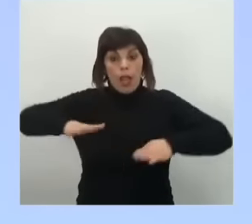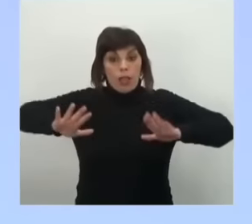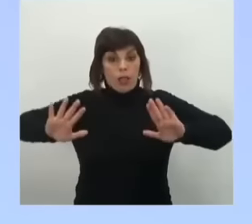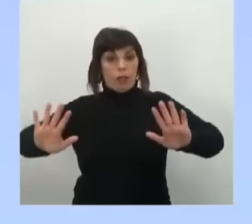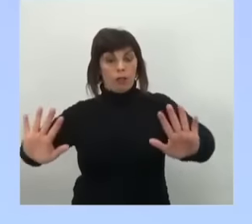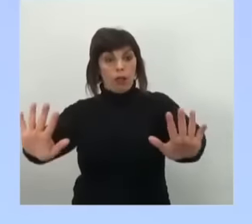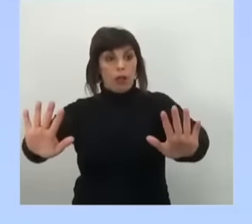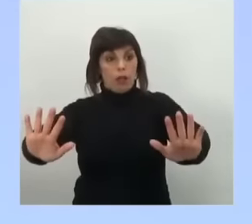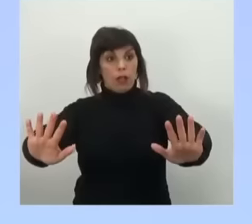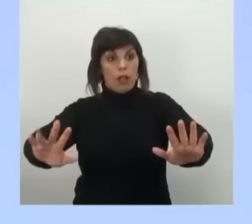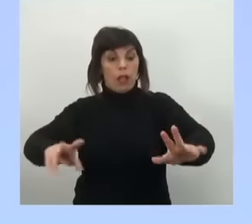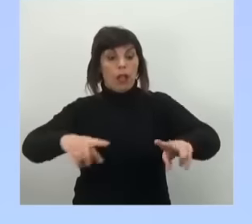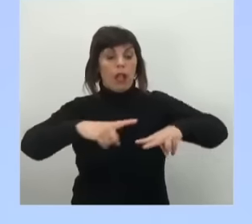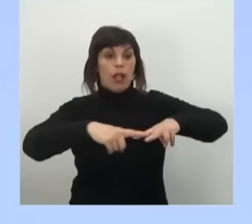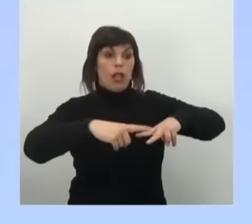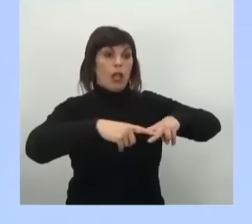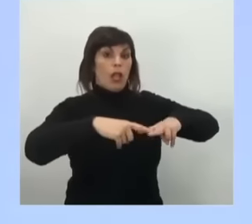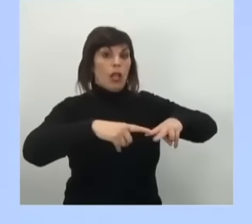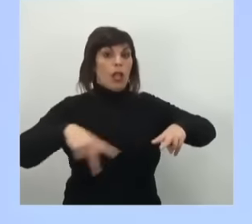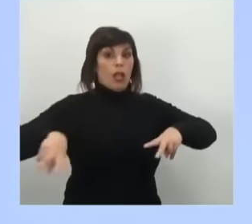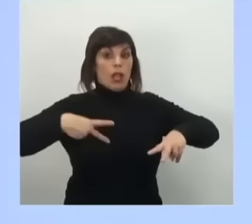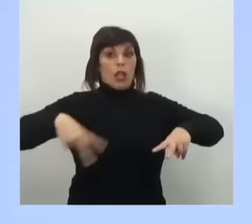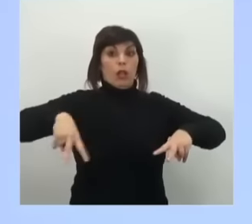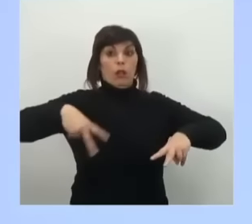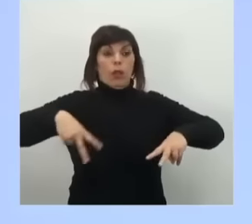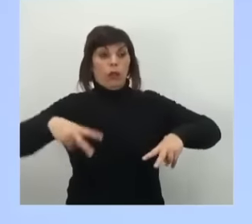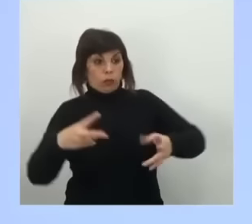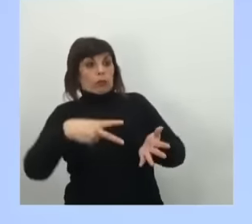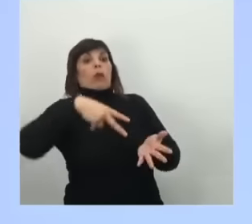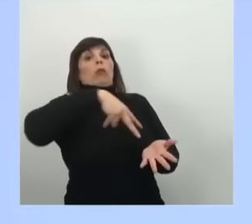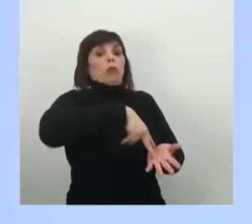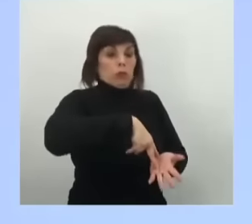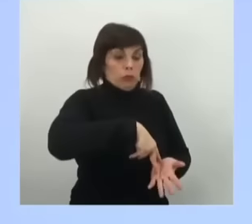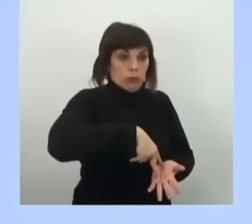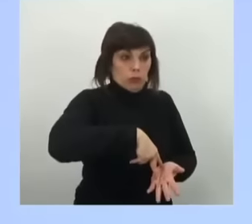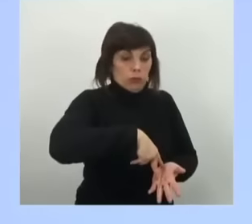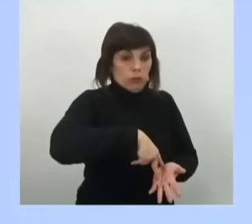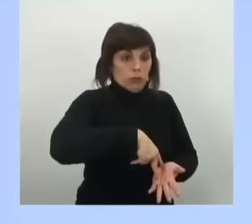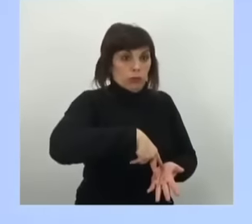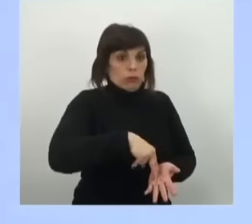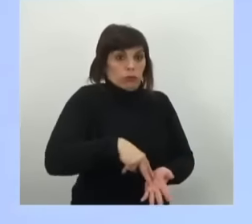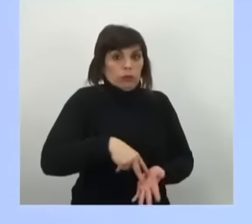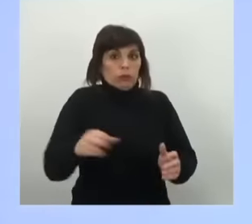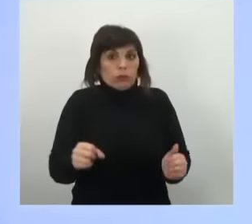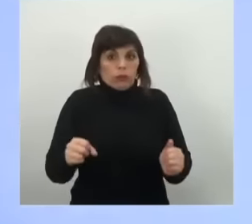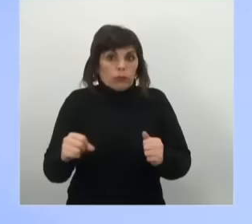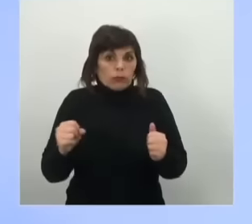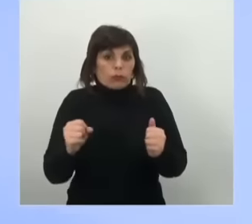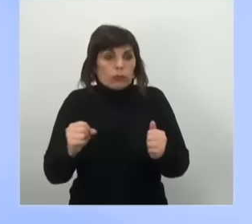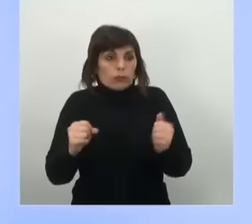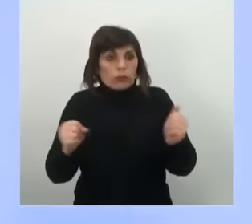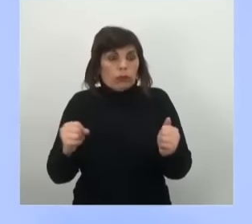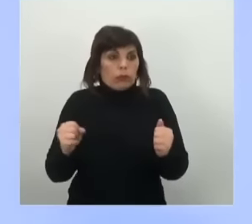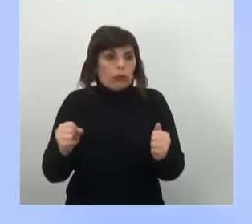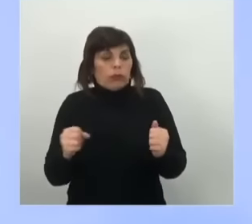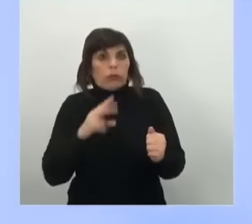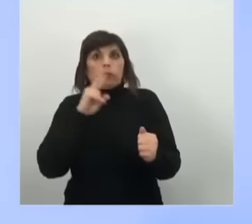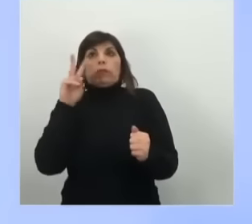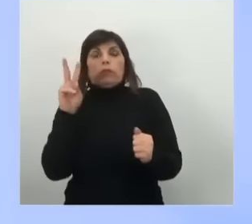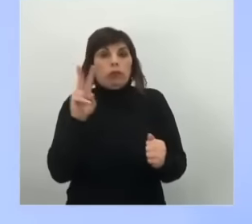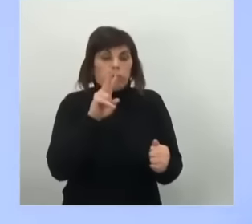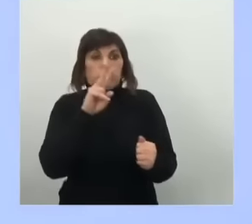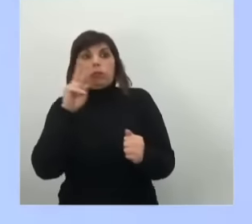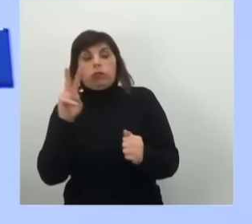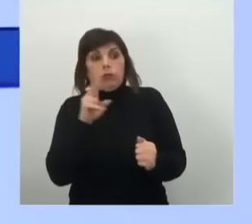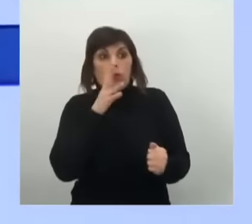las piernas las moví y el cuerpo se sostuvo en pie temblaba Todo estaba completamente todo mareado hacía